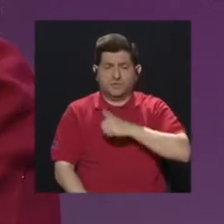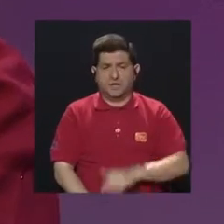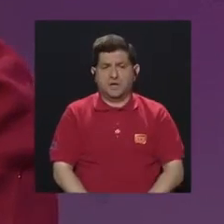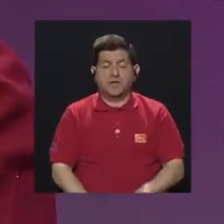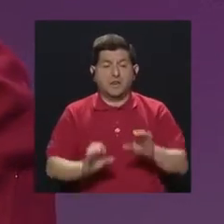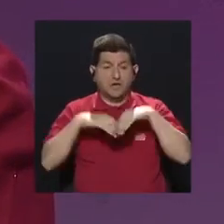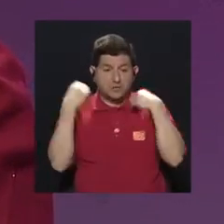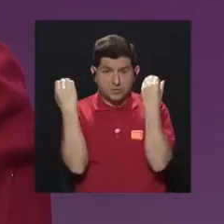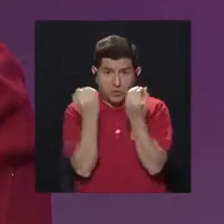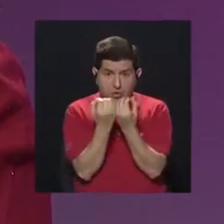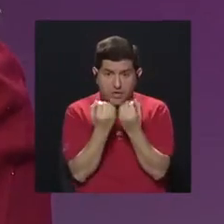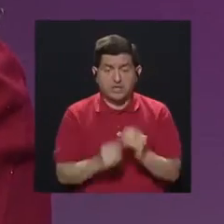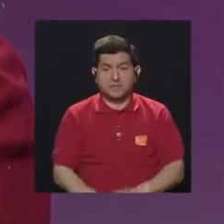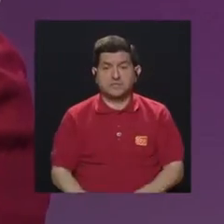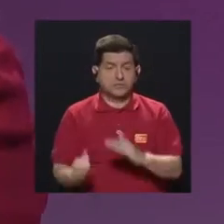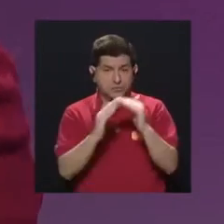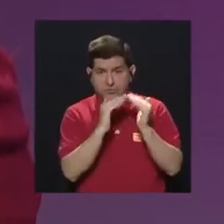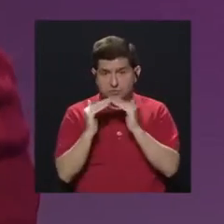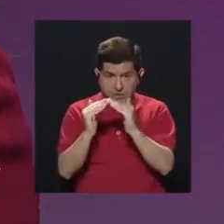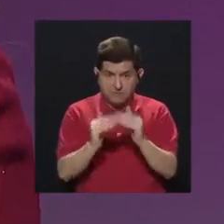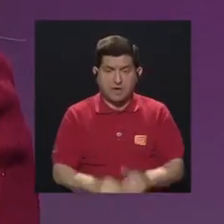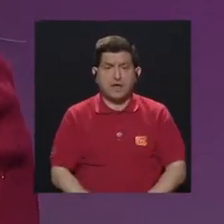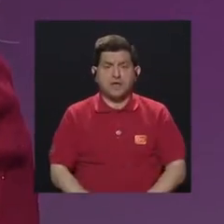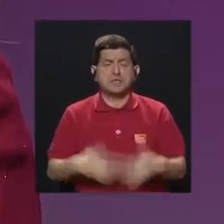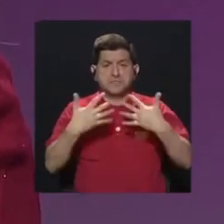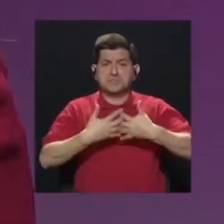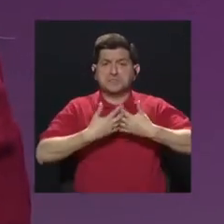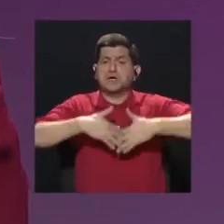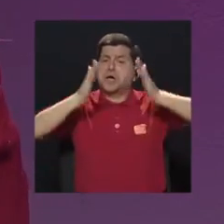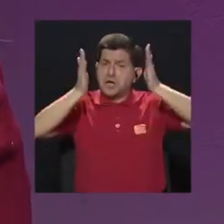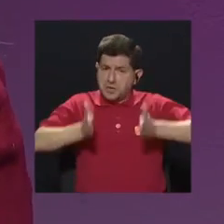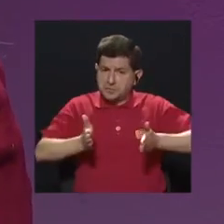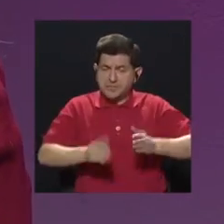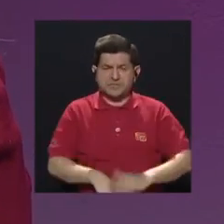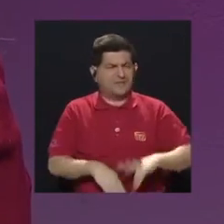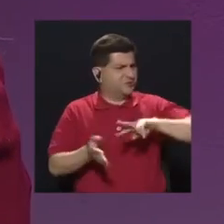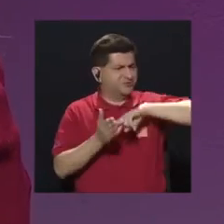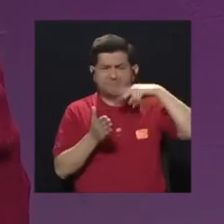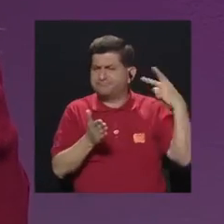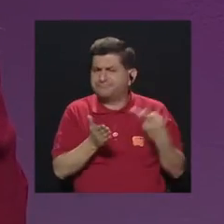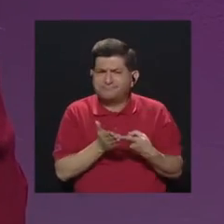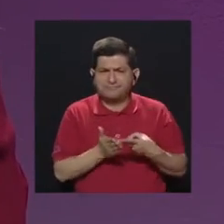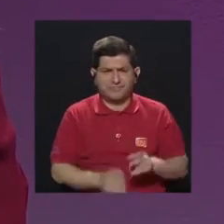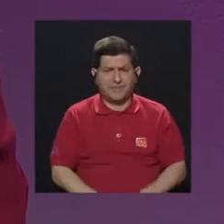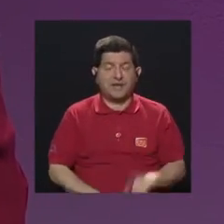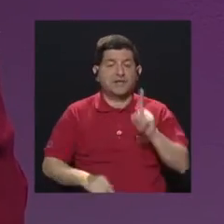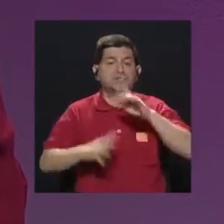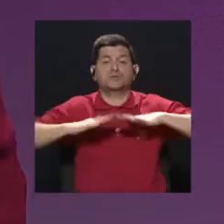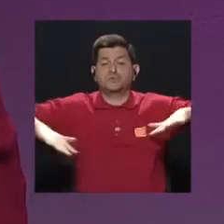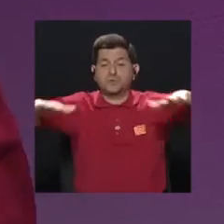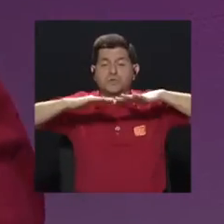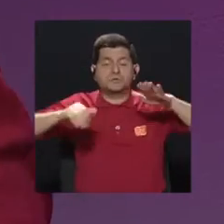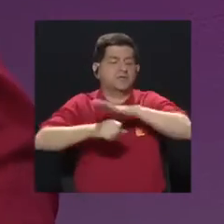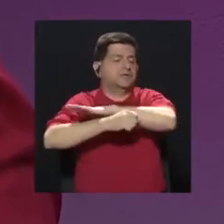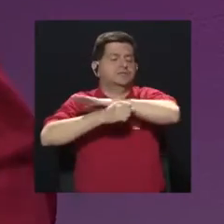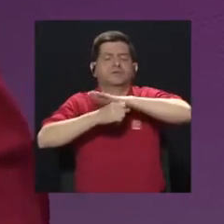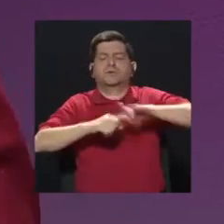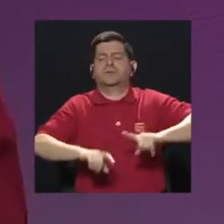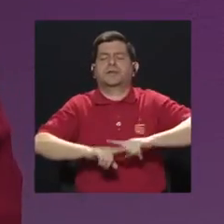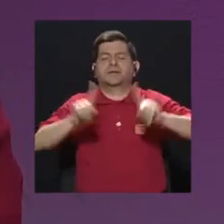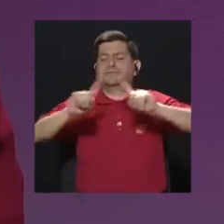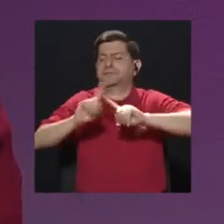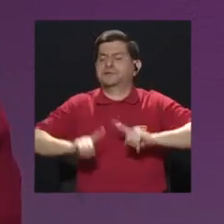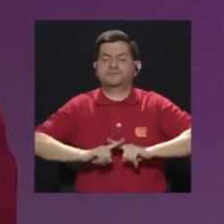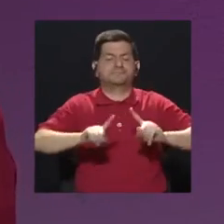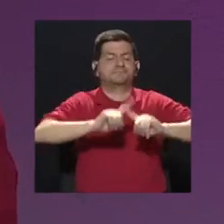organizaciones de la sociedad civil personas empresarias en otras palabras se convierte en un espacio completa diverso